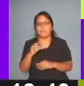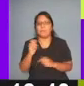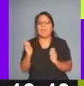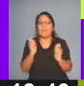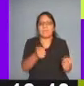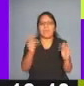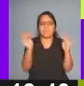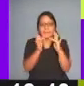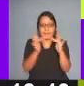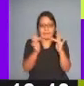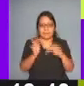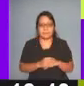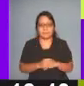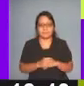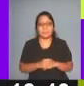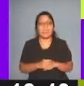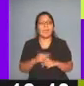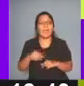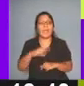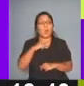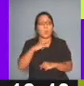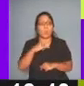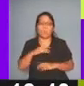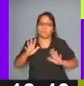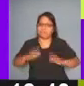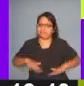internet, donde acá en Jujuy está floja.